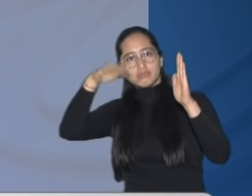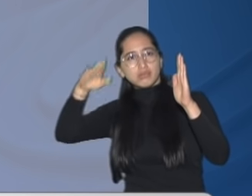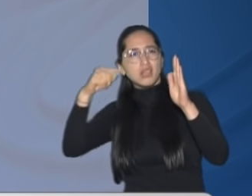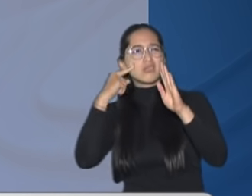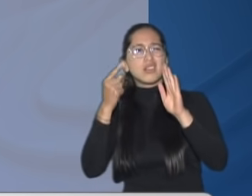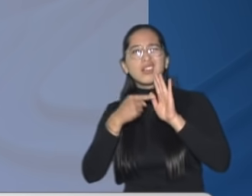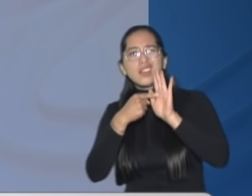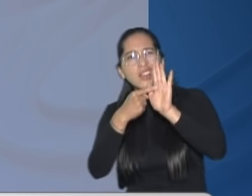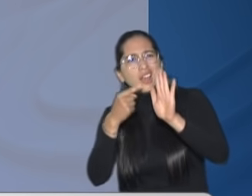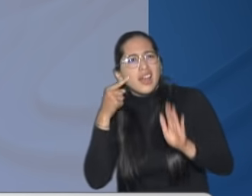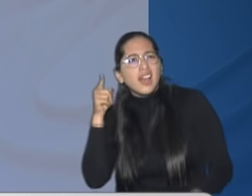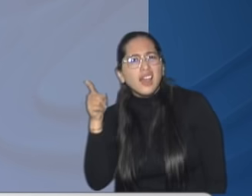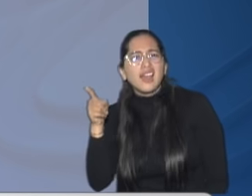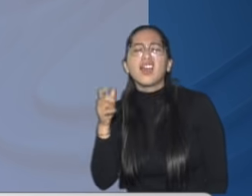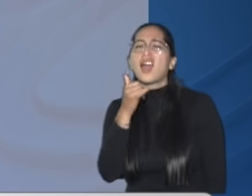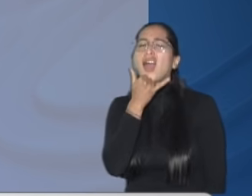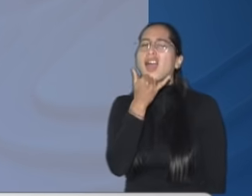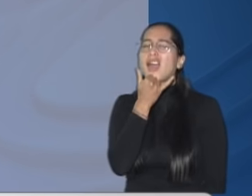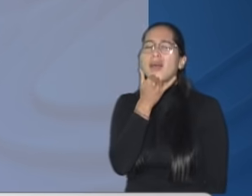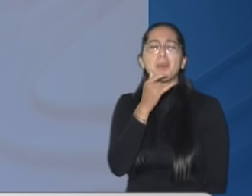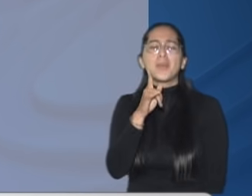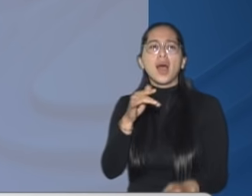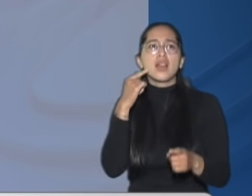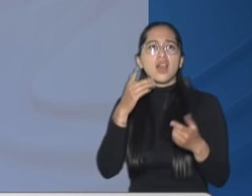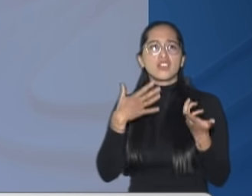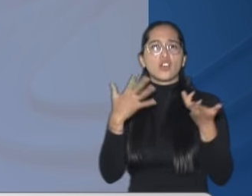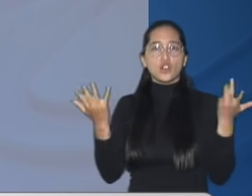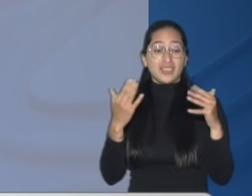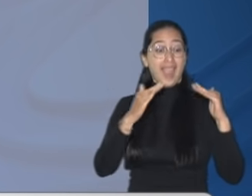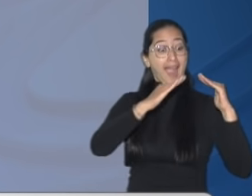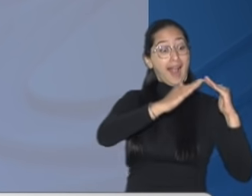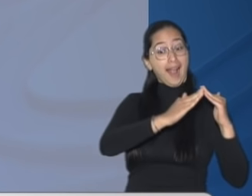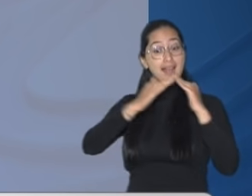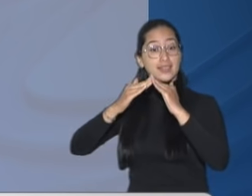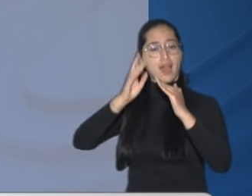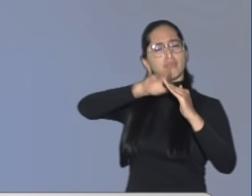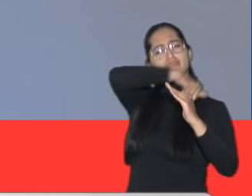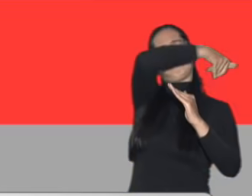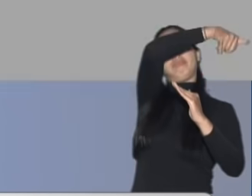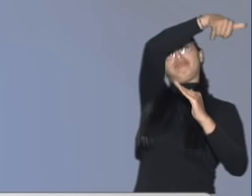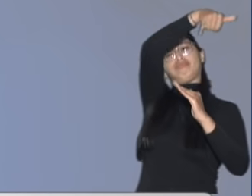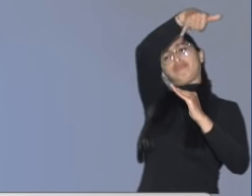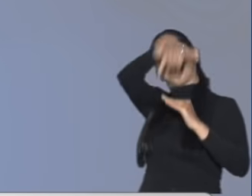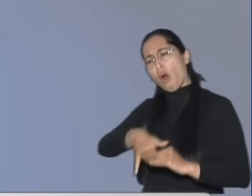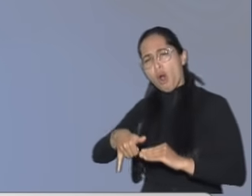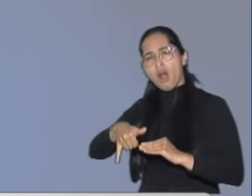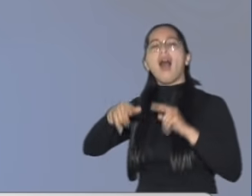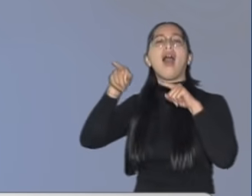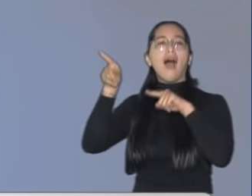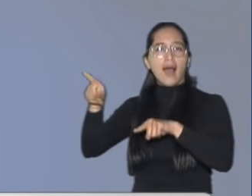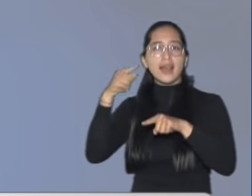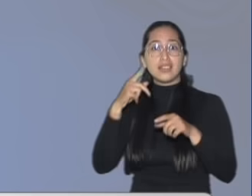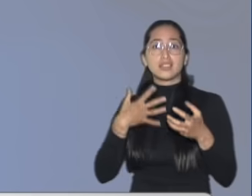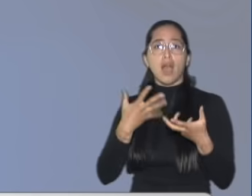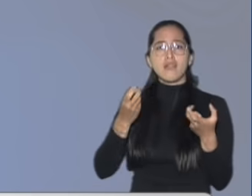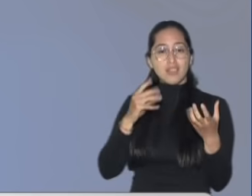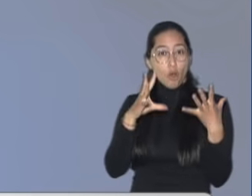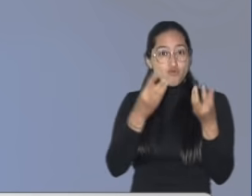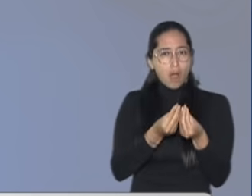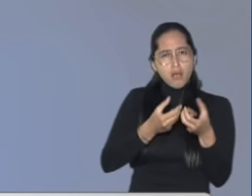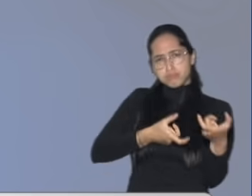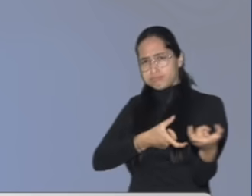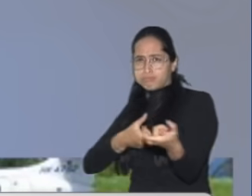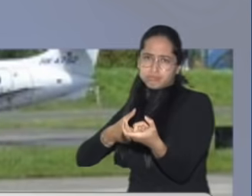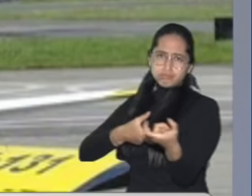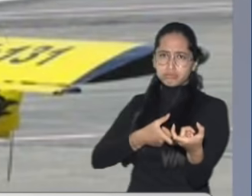donde se ve que esta avioneta al parecer cayó sobre dos viviendas y hasta ahora los bomberos y organismos de emergencias tratan de establecer